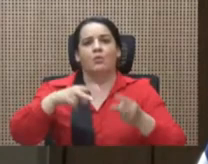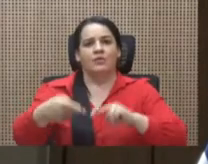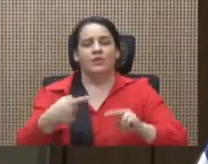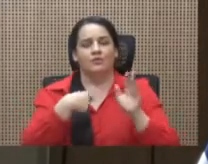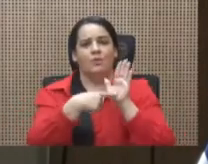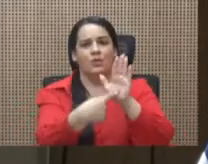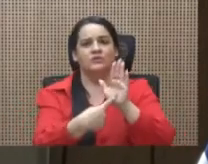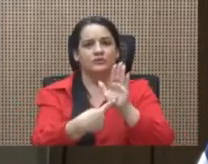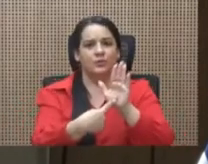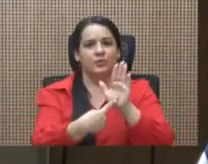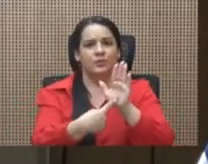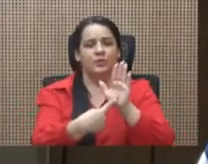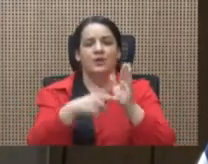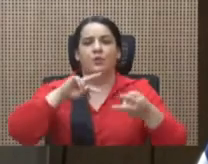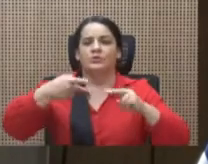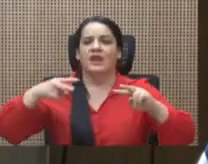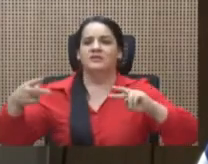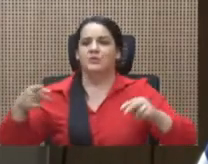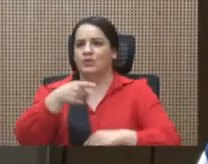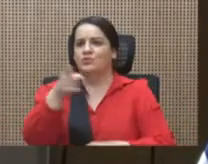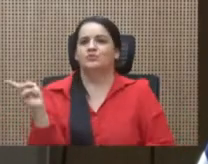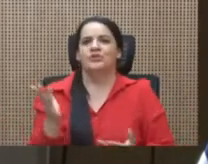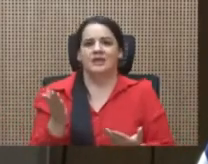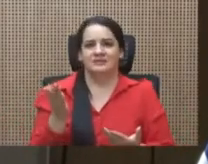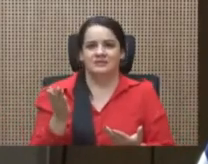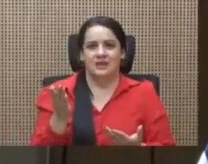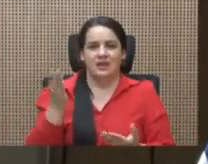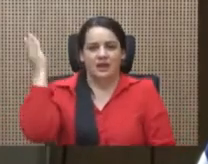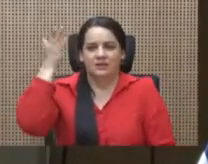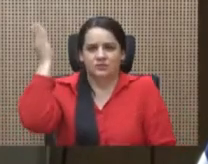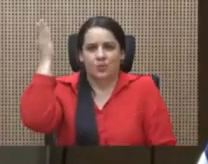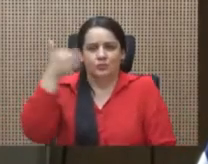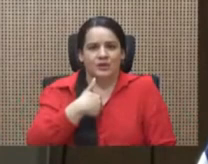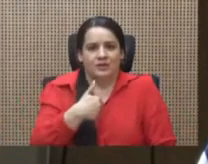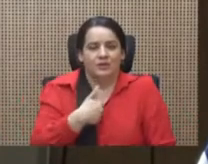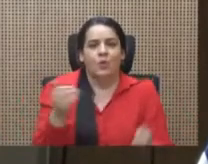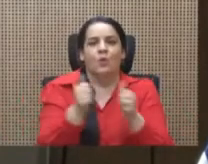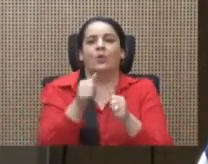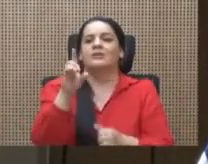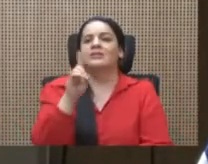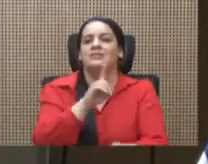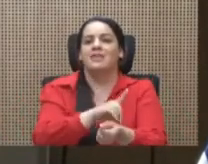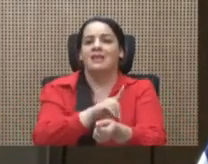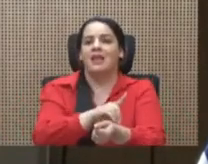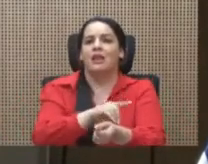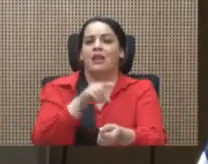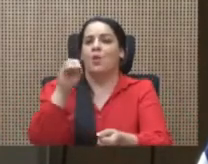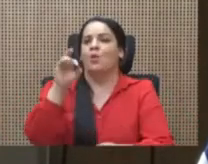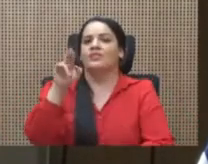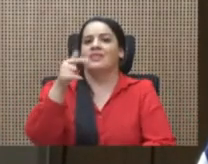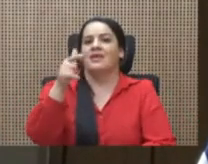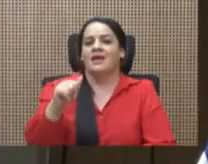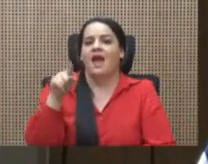del discurso que traen ustedes. Lo que estoy es señalando que con Daniel Ortega pueden hacer toda clase de contorsiones